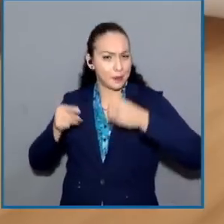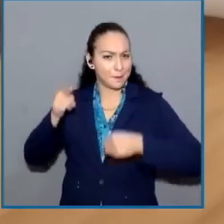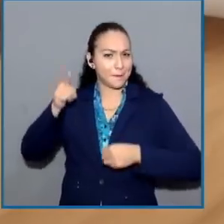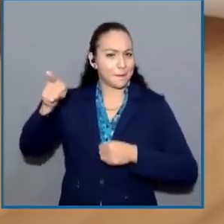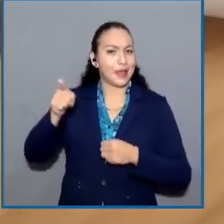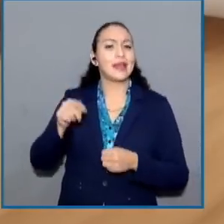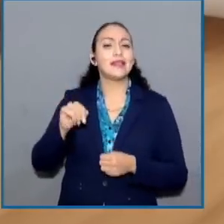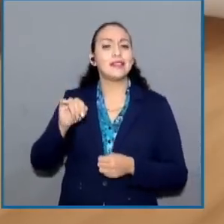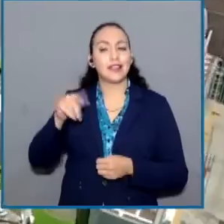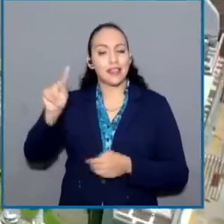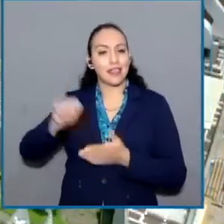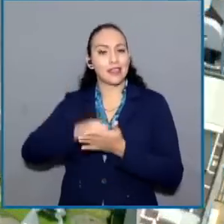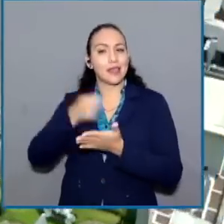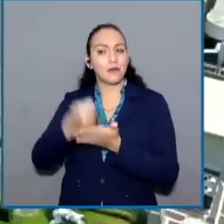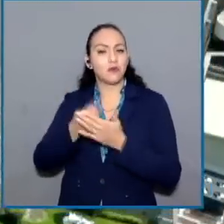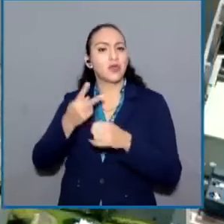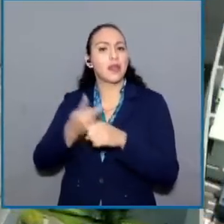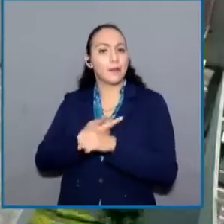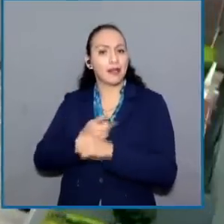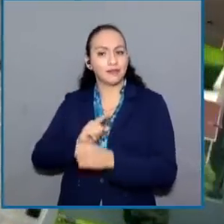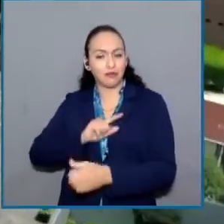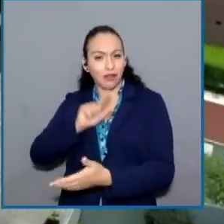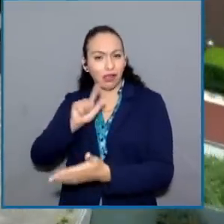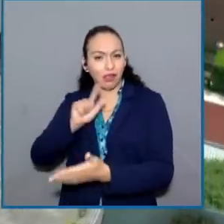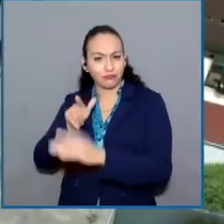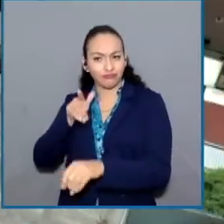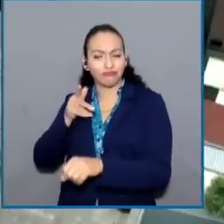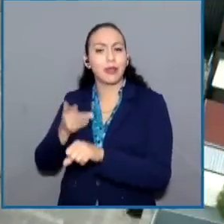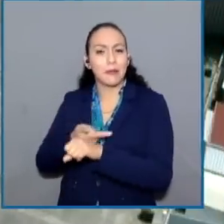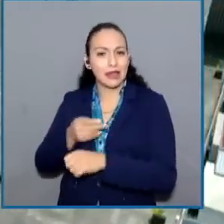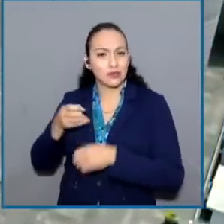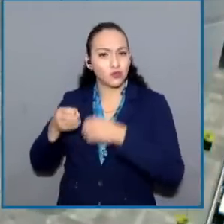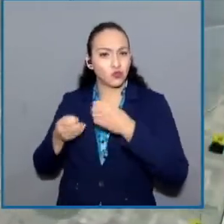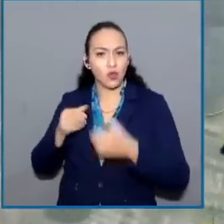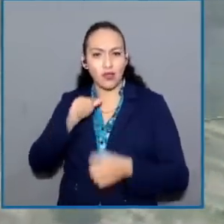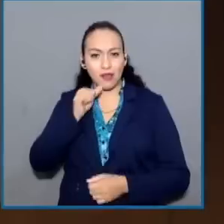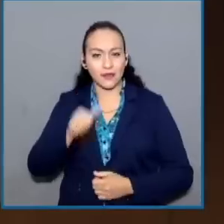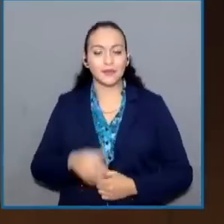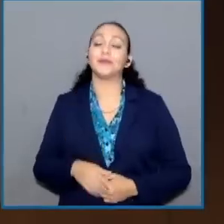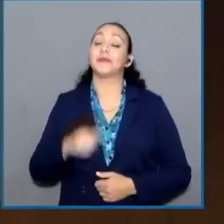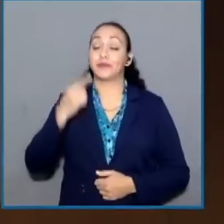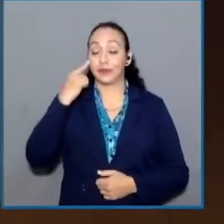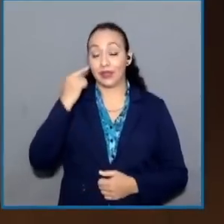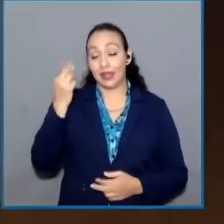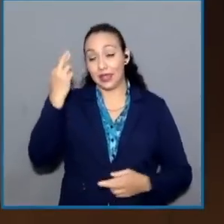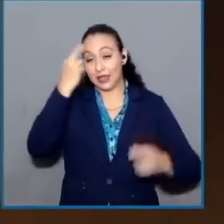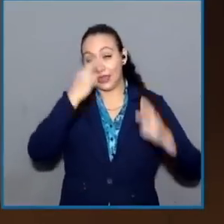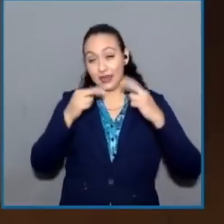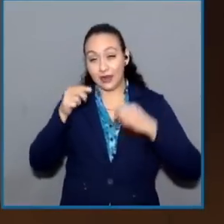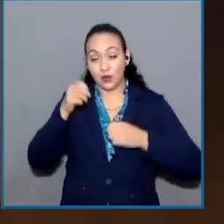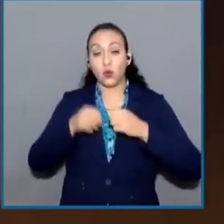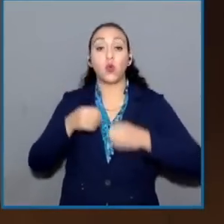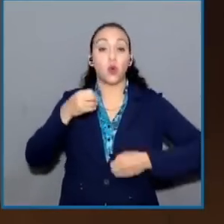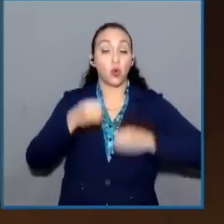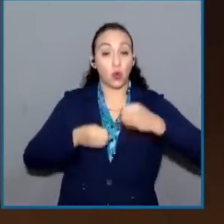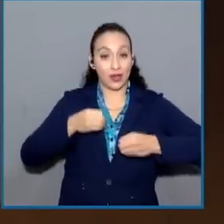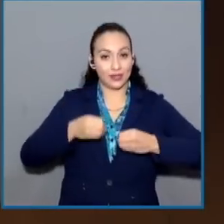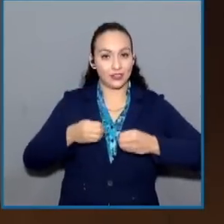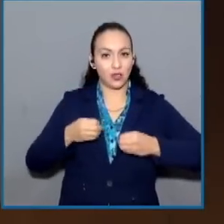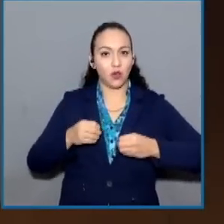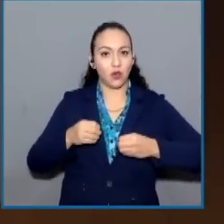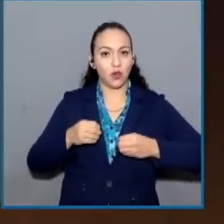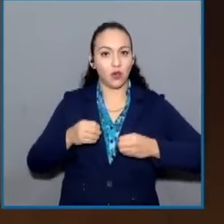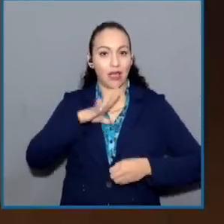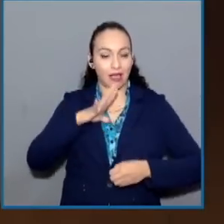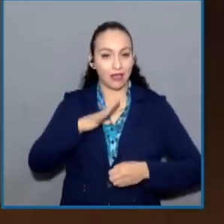Tamaulipas. El Tribunal Electoral del Poder Judicial de la Federación analizó el juicio de la ciudadanía que presentó el